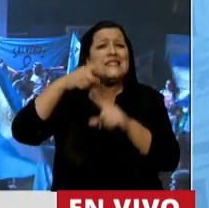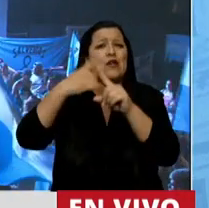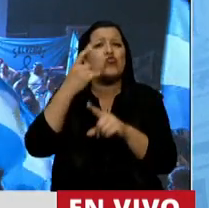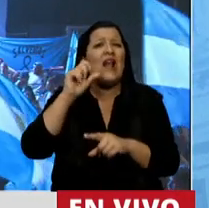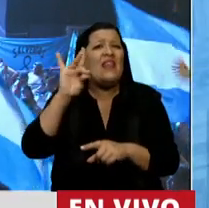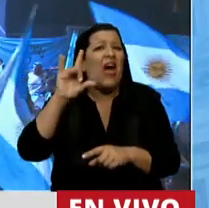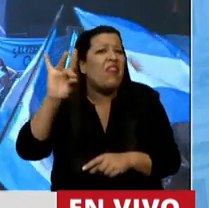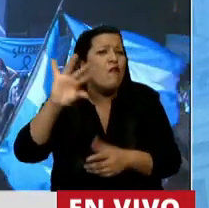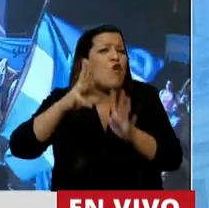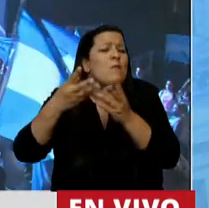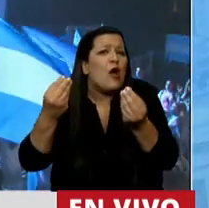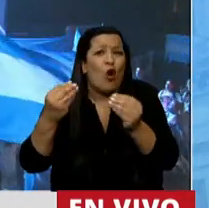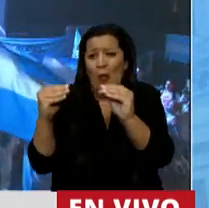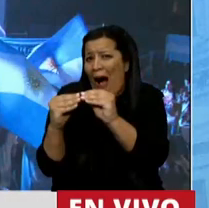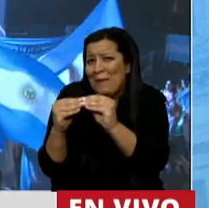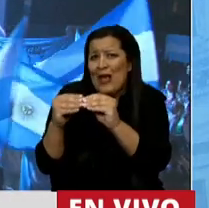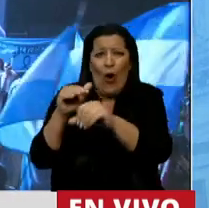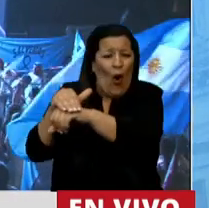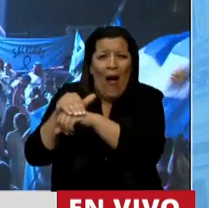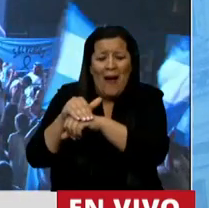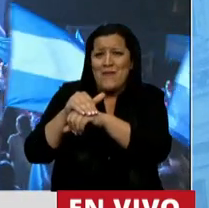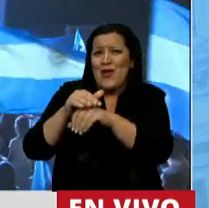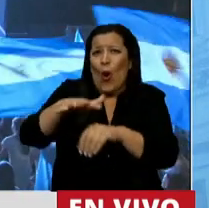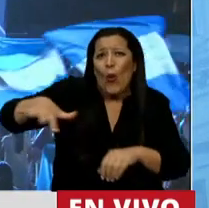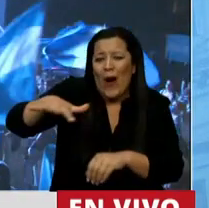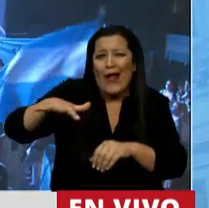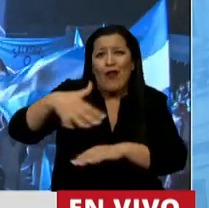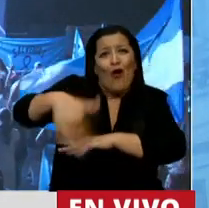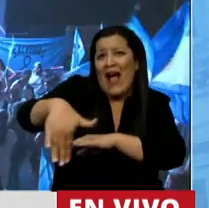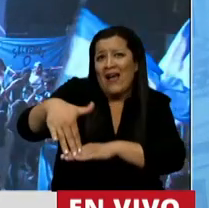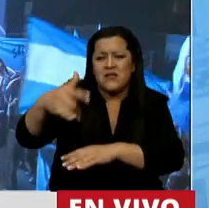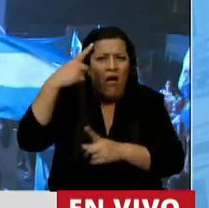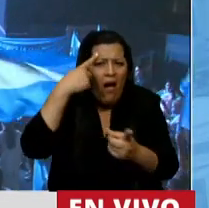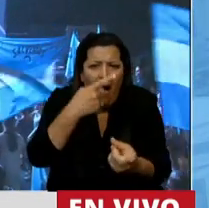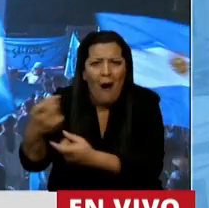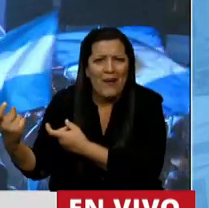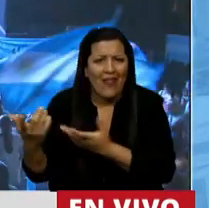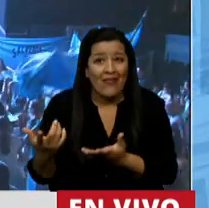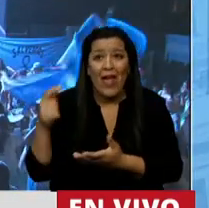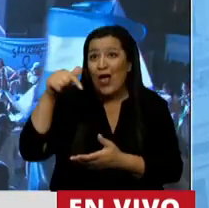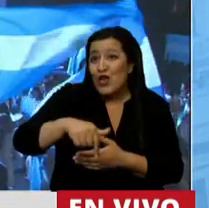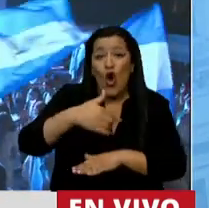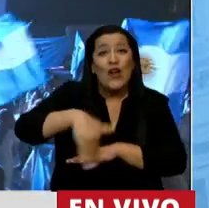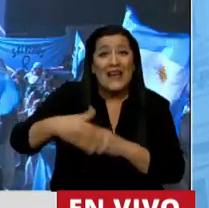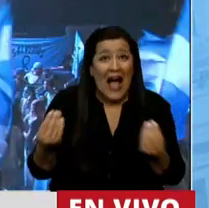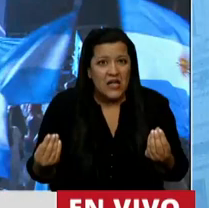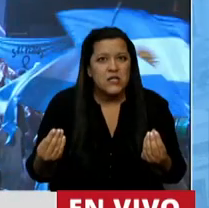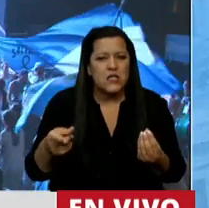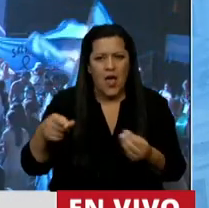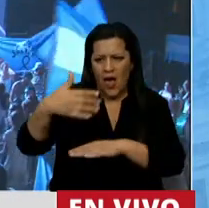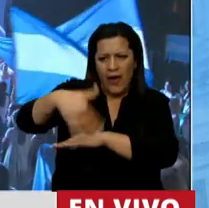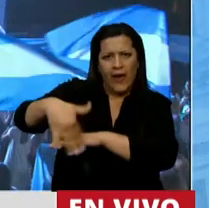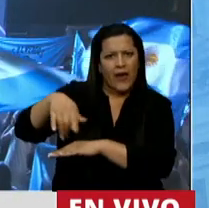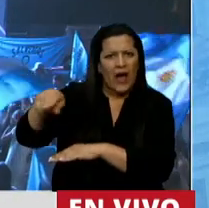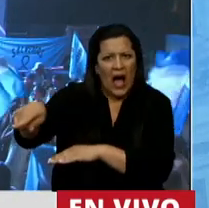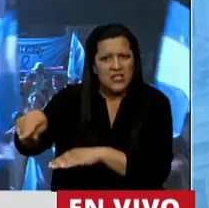de la escuela, con el amigo del barrio, aprender en la calle. Y hoy en la calle, señor presidente, y la calle nos está